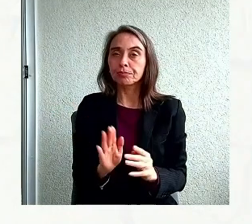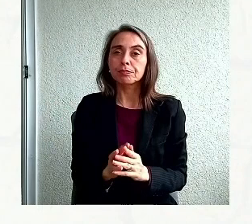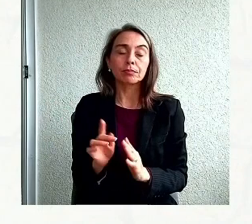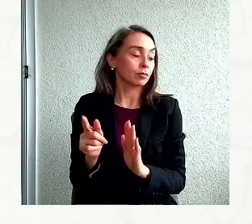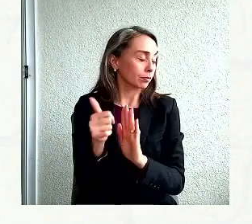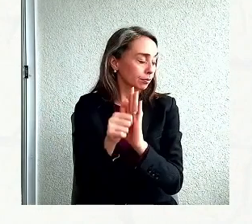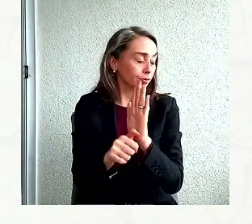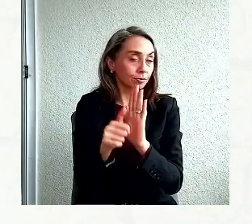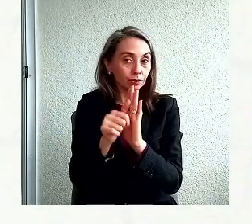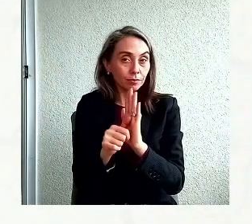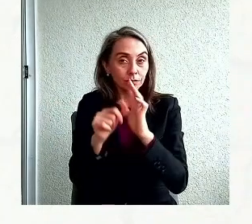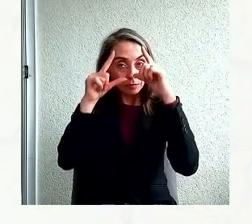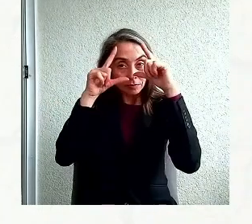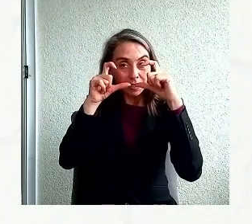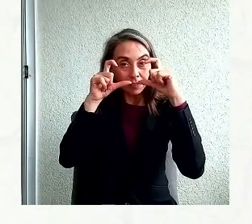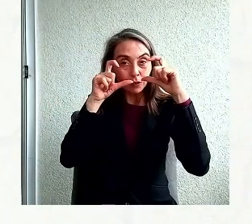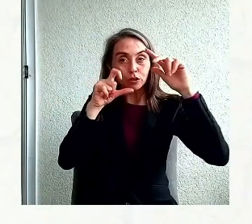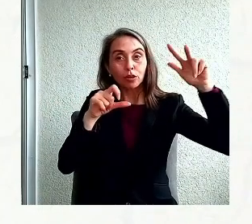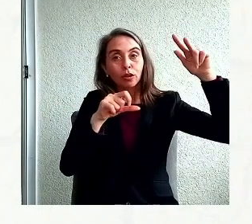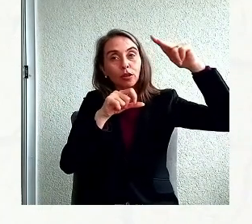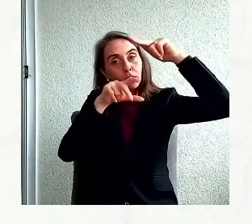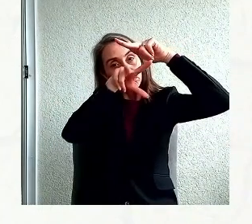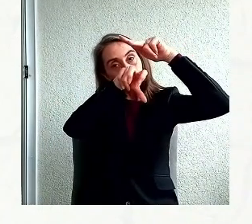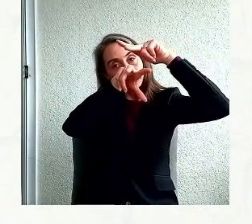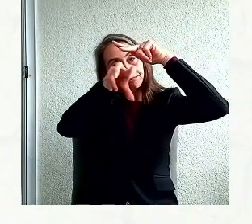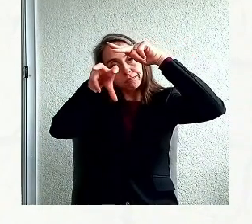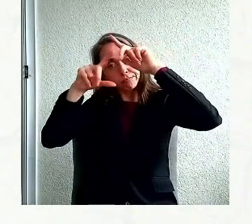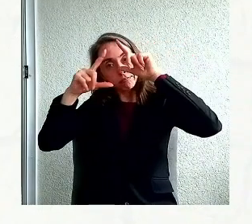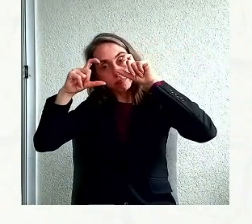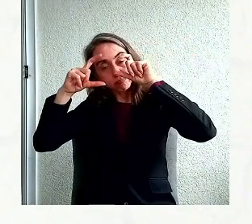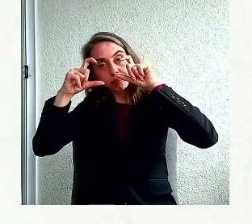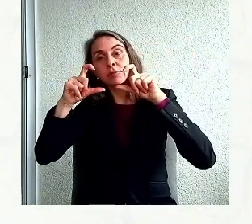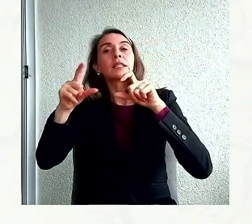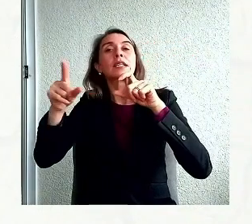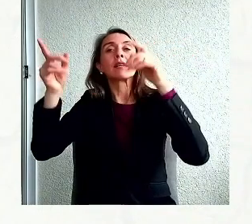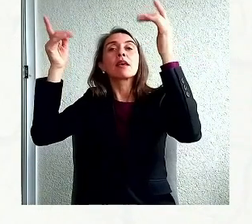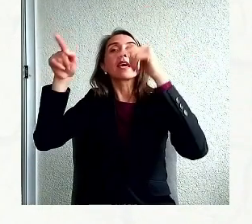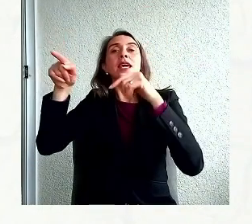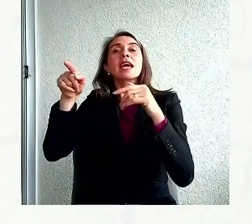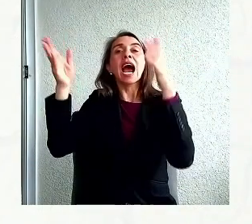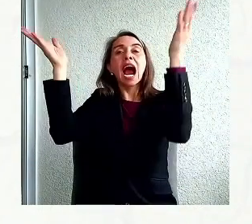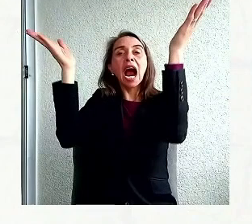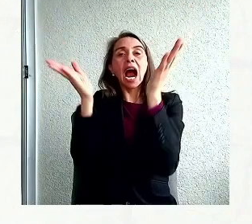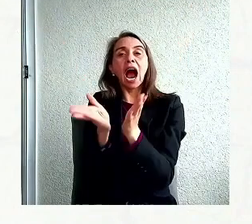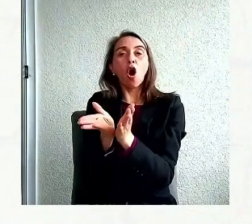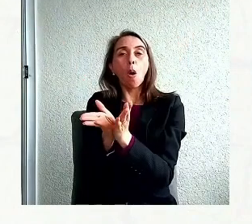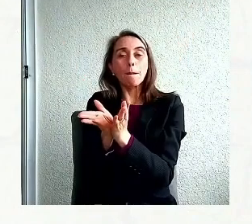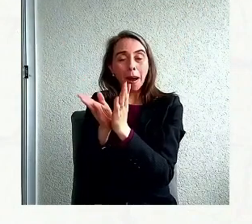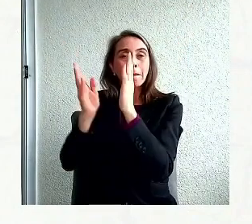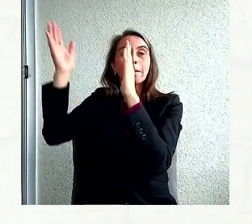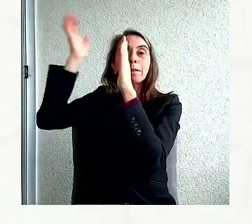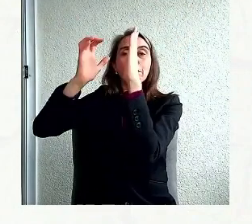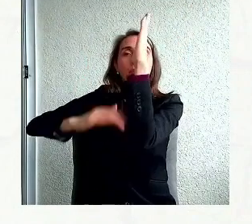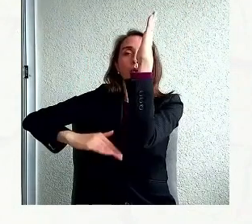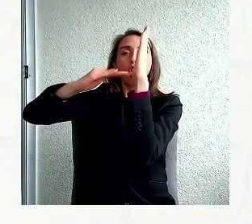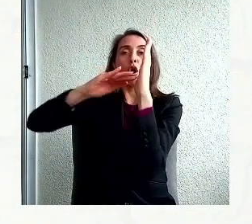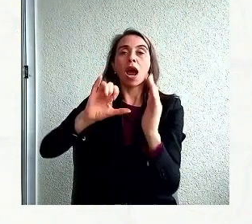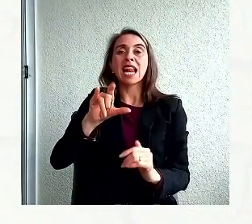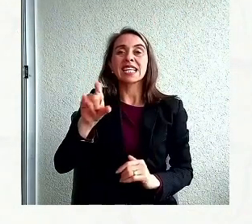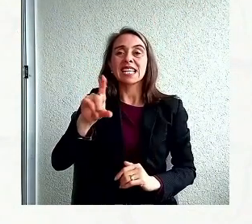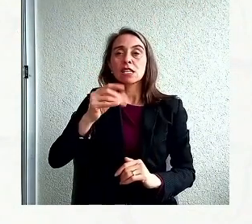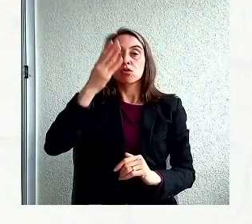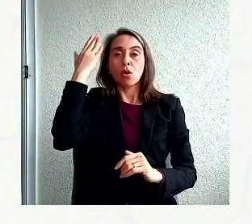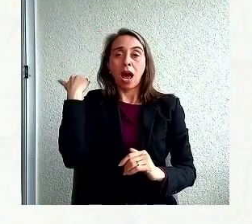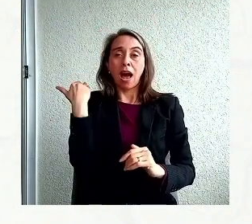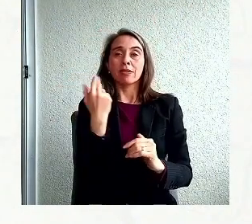su capacidad, ¿cierto?, en el año 2020 comparado con el 2016, y esto se ve reflejado en todos los gráficos que vemos acá. Por ejemplo, la precipitación acumulada anual en